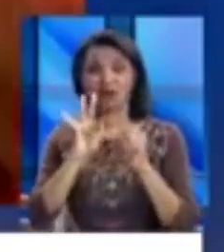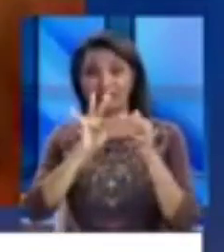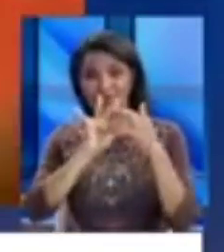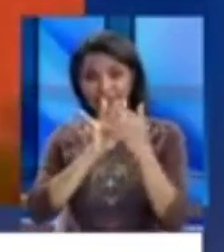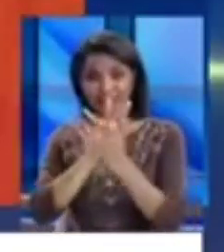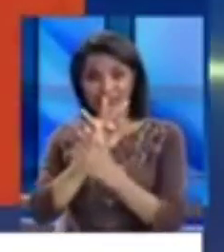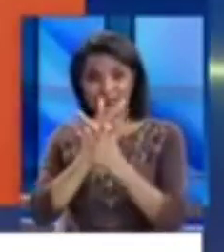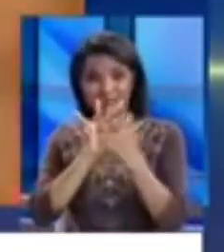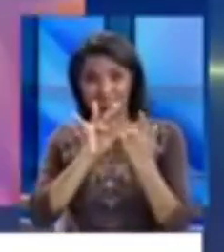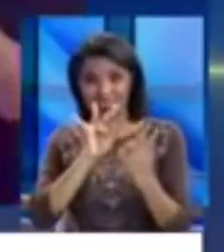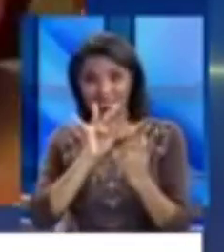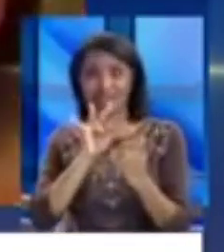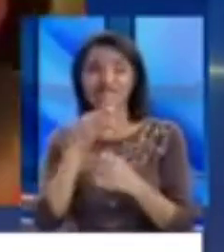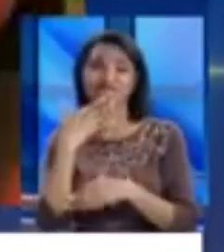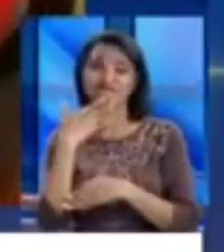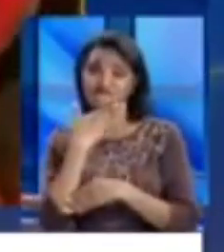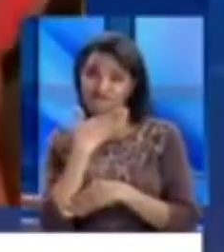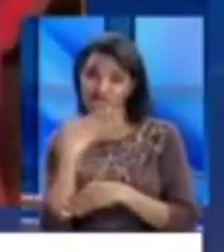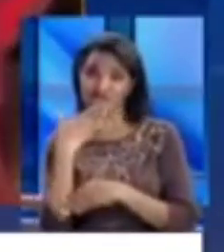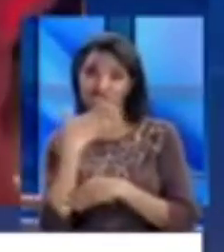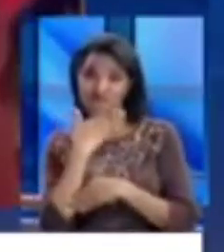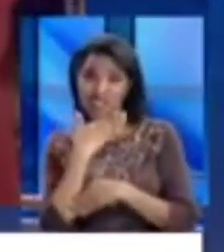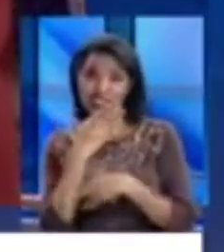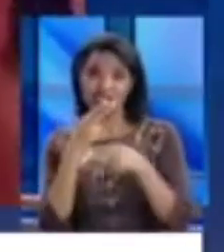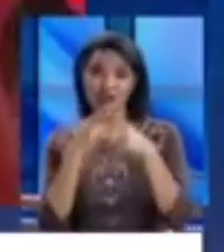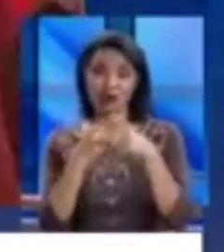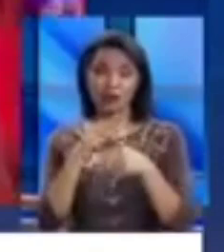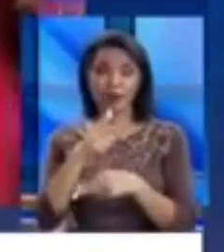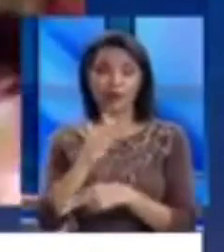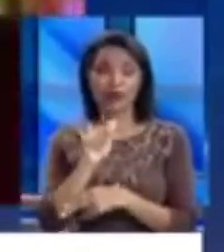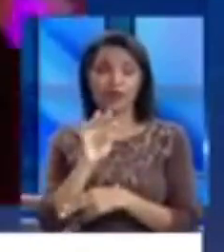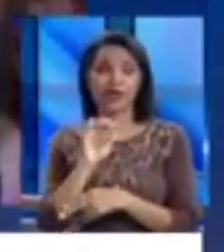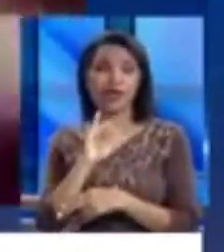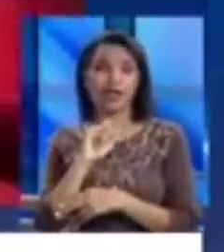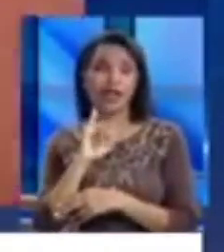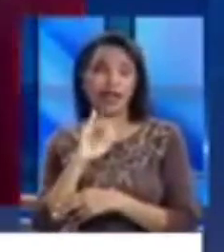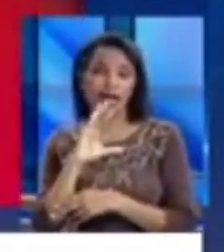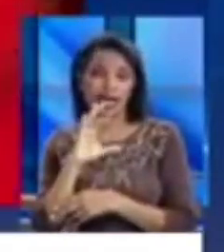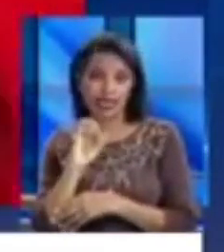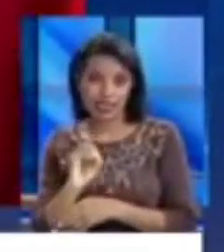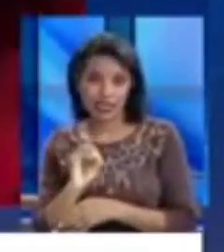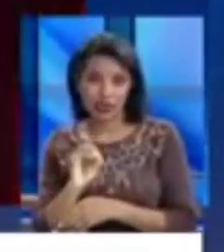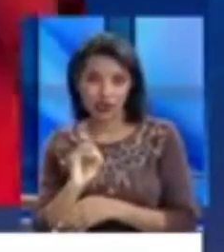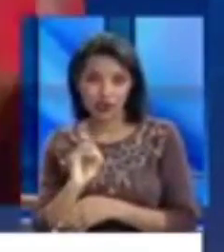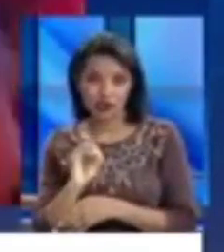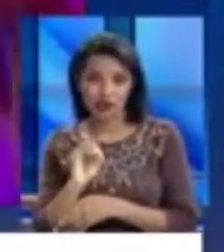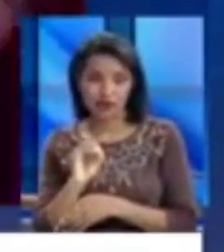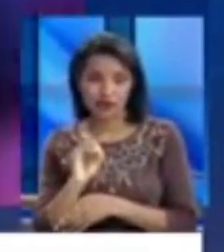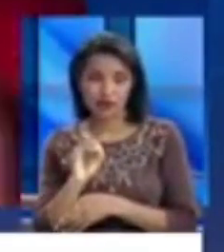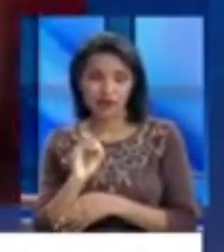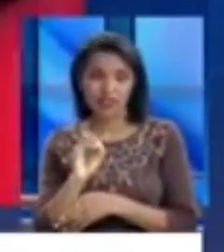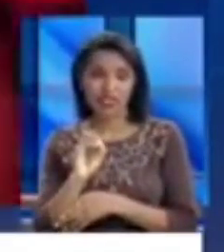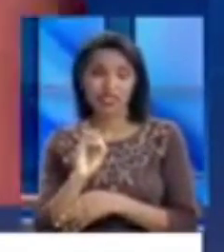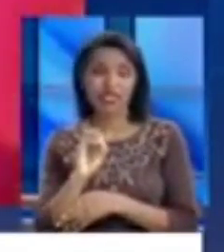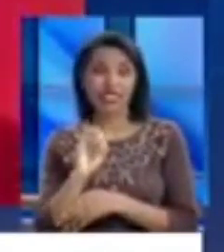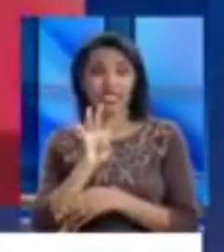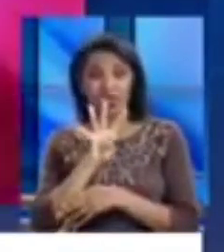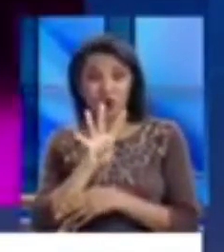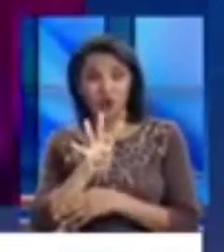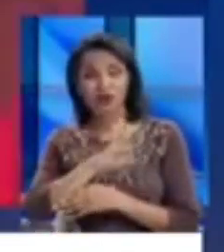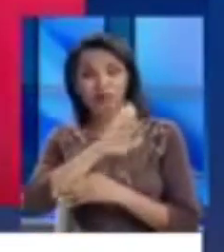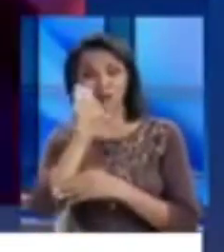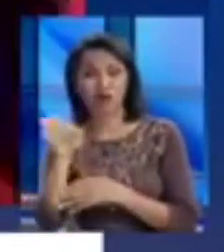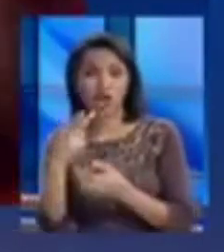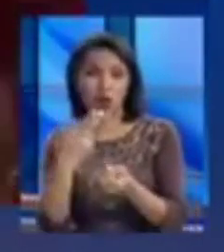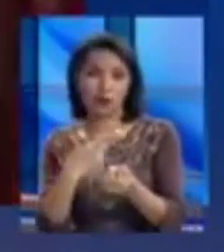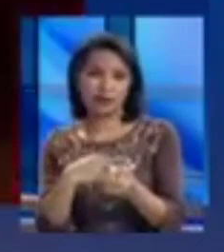grupo de pandilleros llamados Los Galácticos, y estos cuatro sujetos fueron trasladados al Hospital